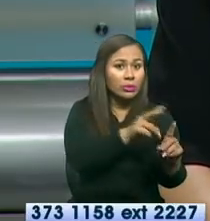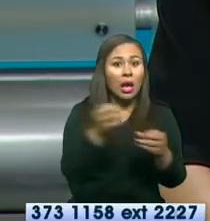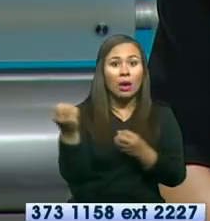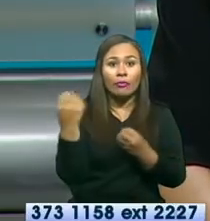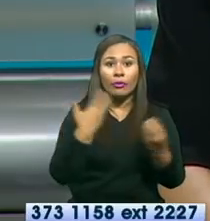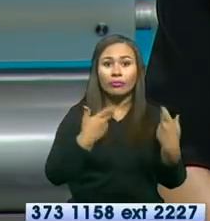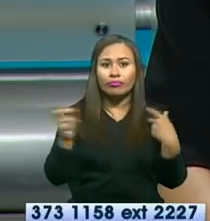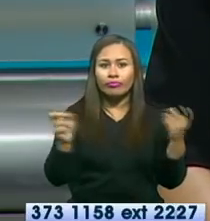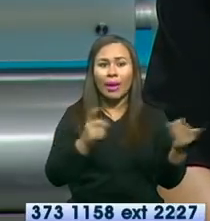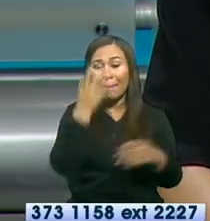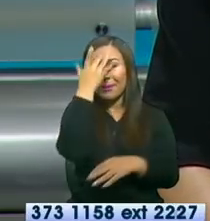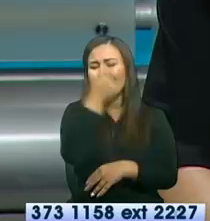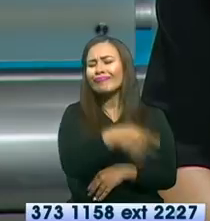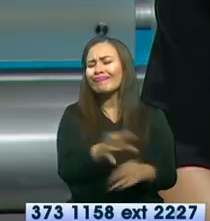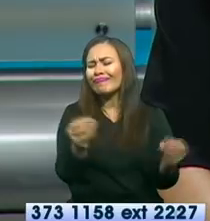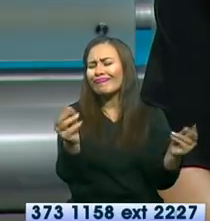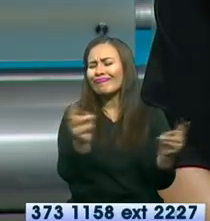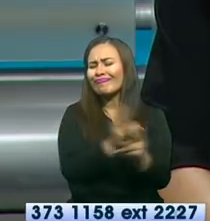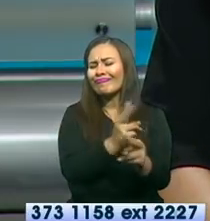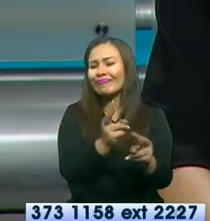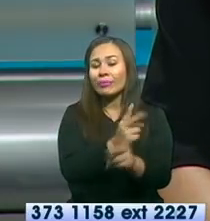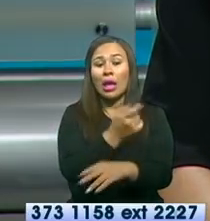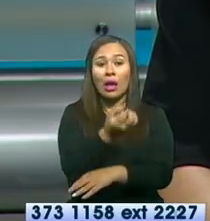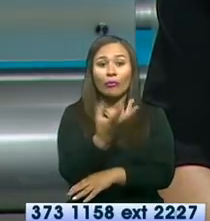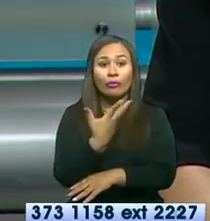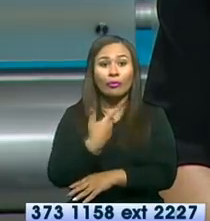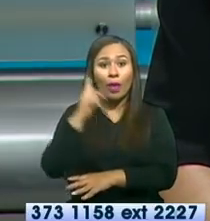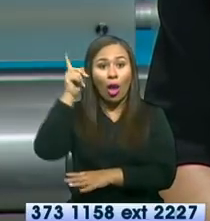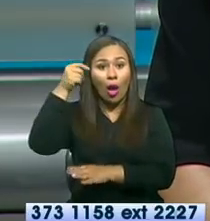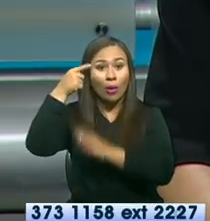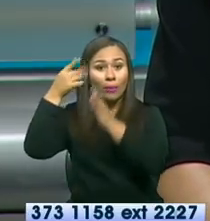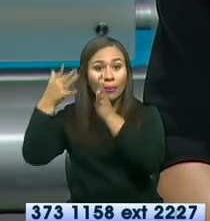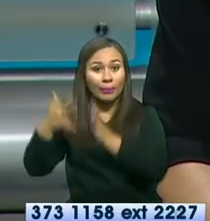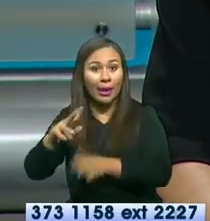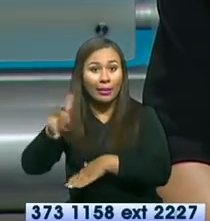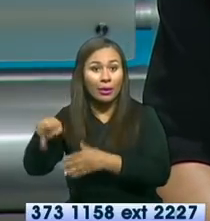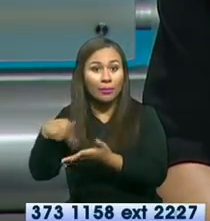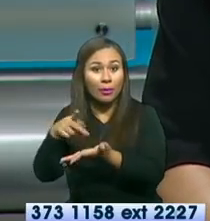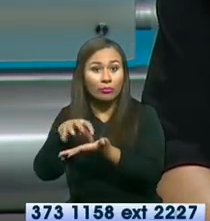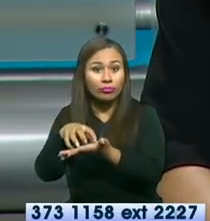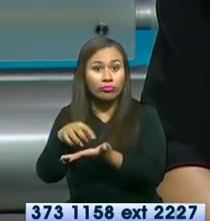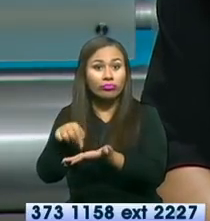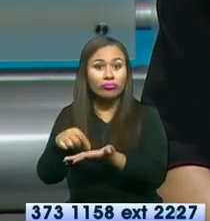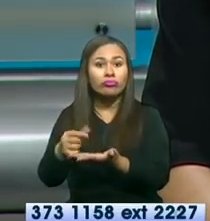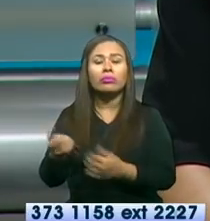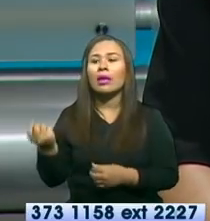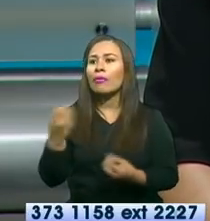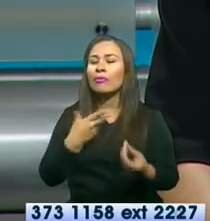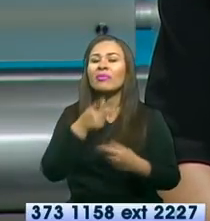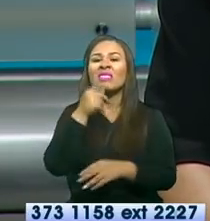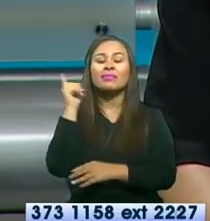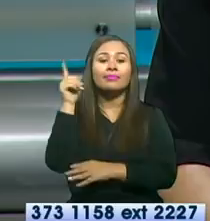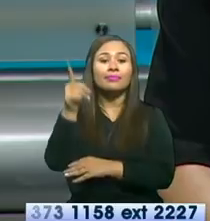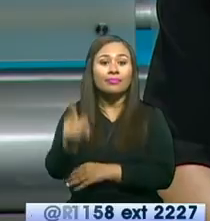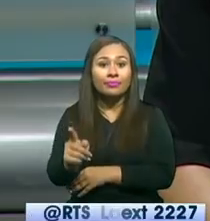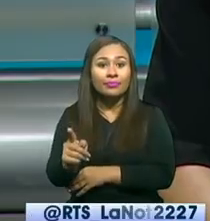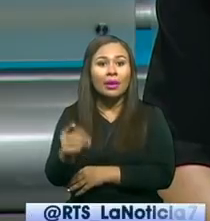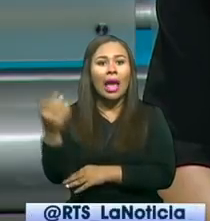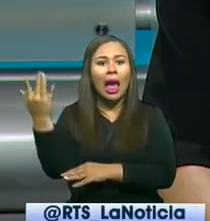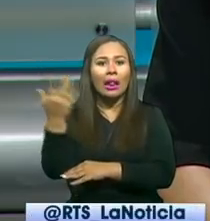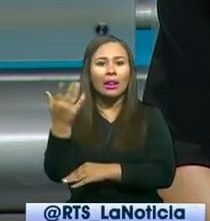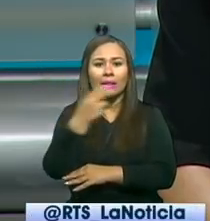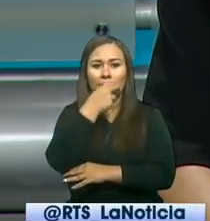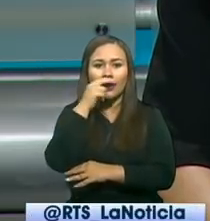durante el Consejo Provincial de Seguridad llevado a cabo en la gobernación del Guayas, y que contó con la presencia del alcalde de Guayaquil, Jaime Nebot,